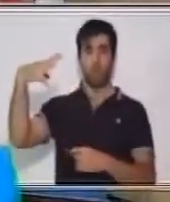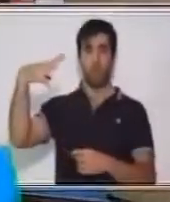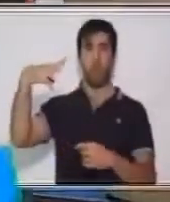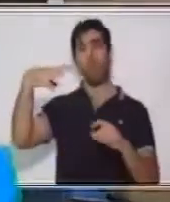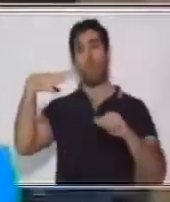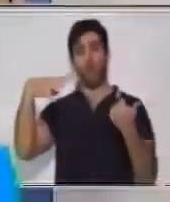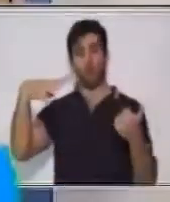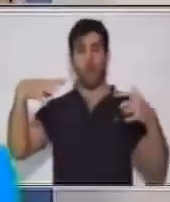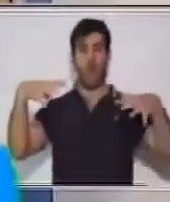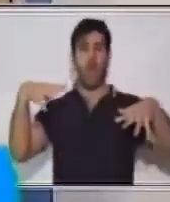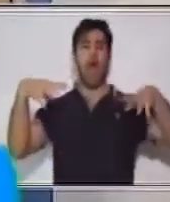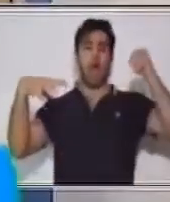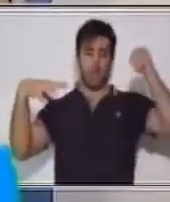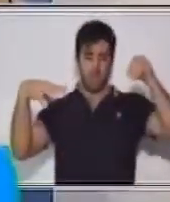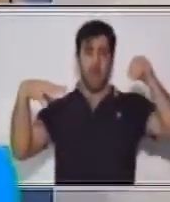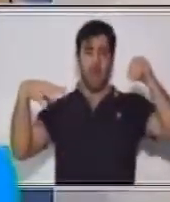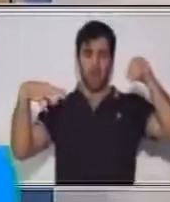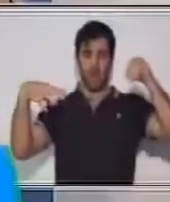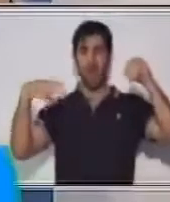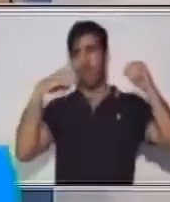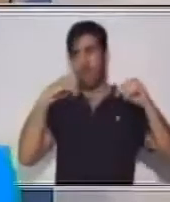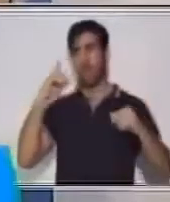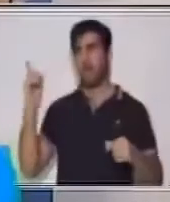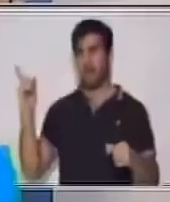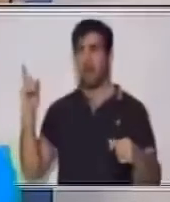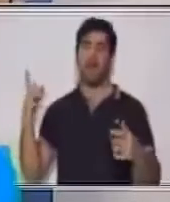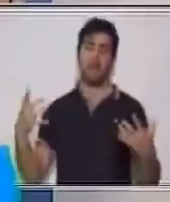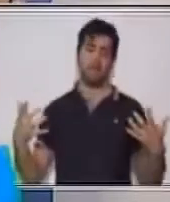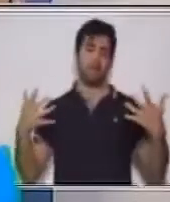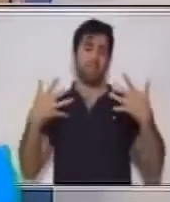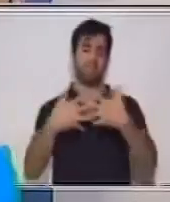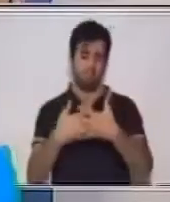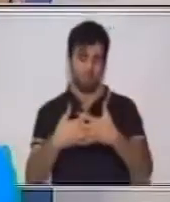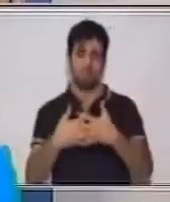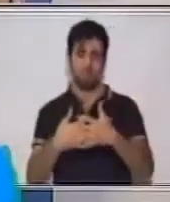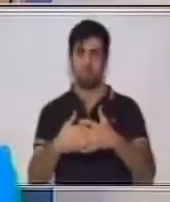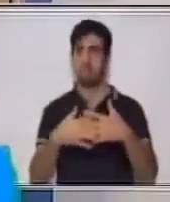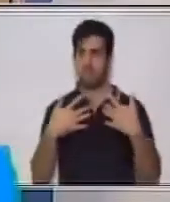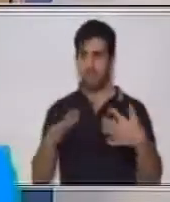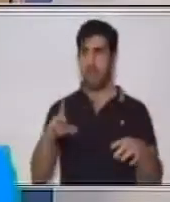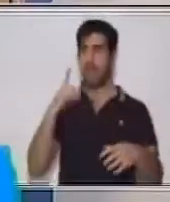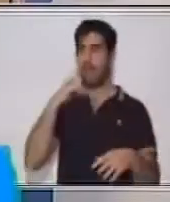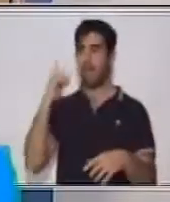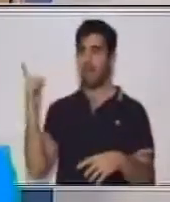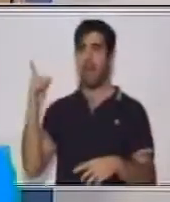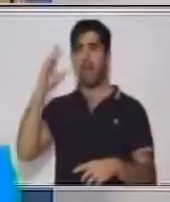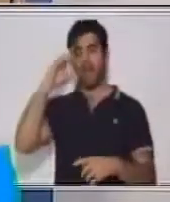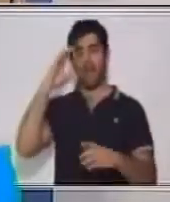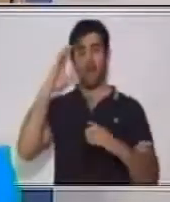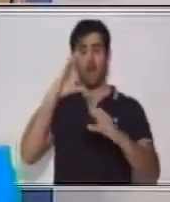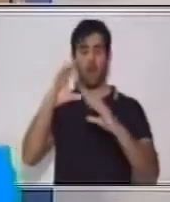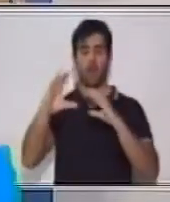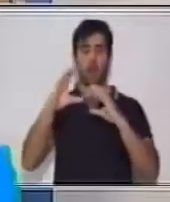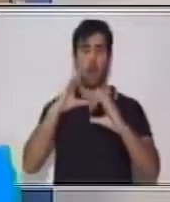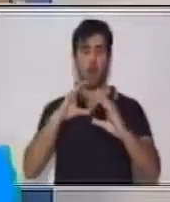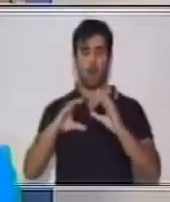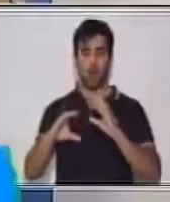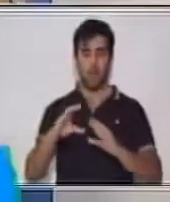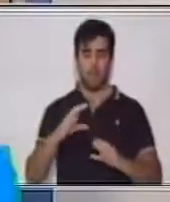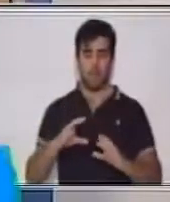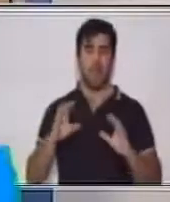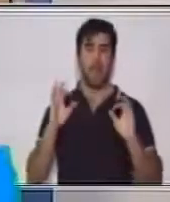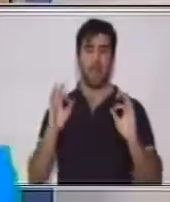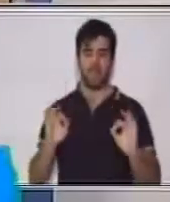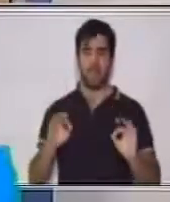apagado. Muy bien, está por acá. Y así nos va a quedar nuestro rompecabezas de tarjetas de clasificación